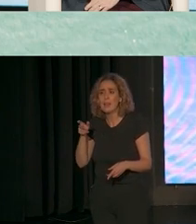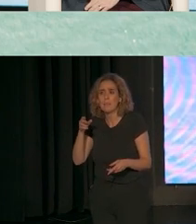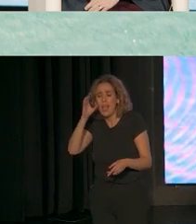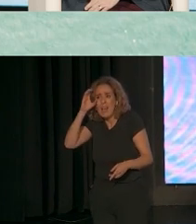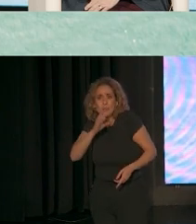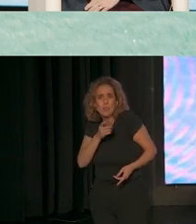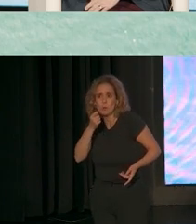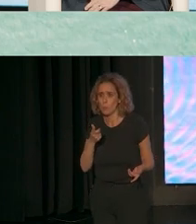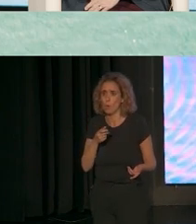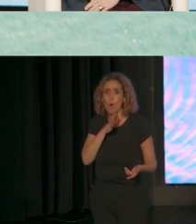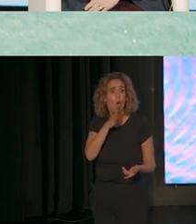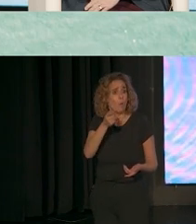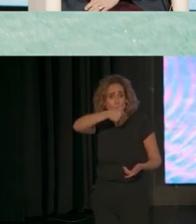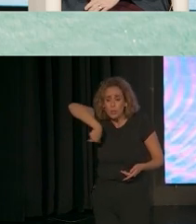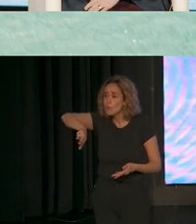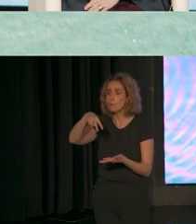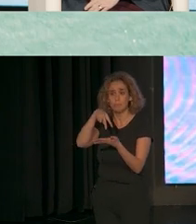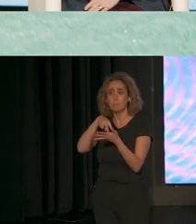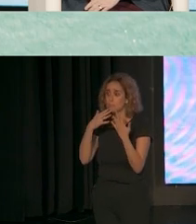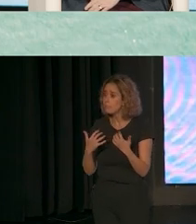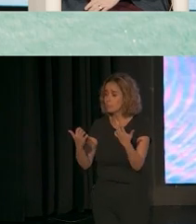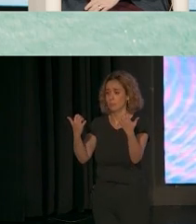estamos hoy aquí y por eso tenemos las prácticas recomendadas.